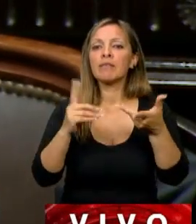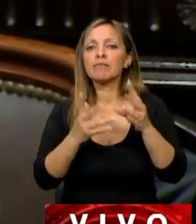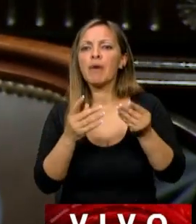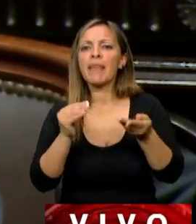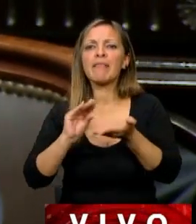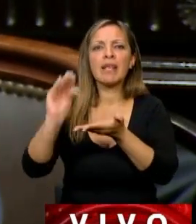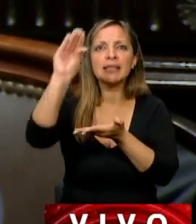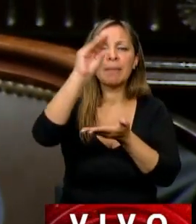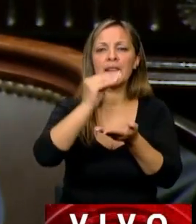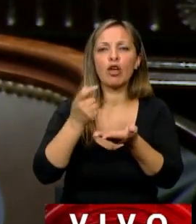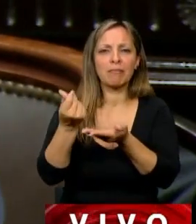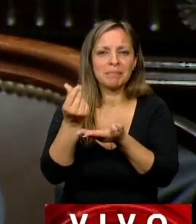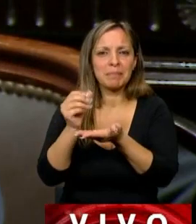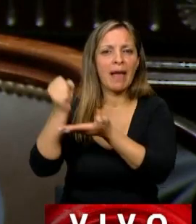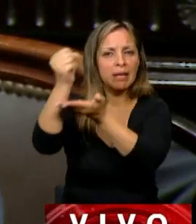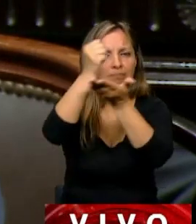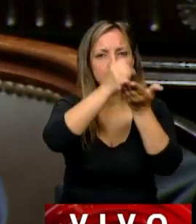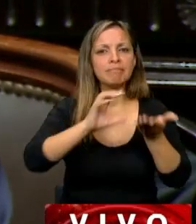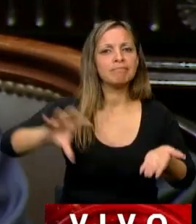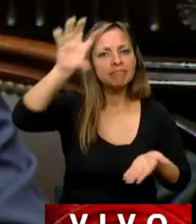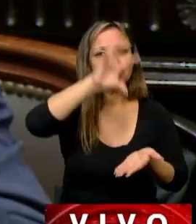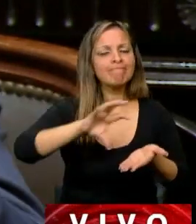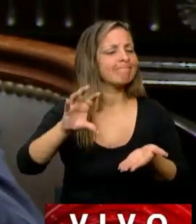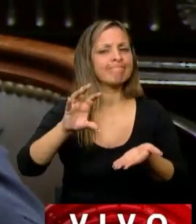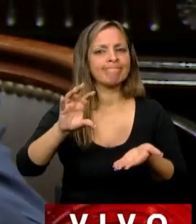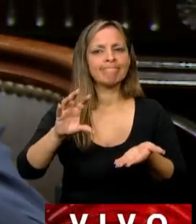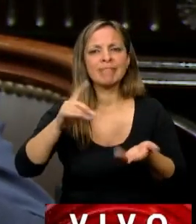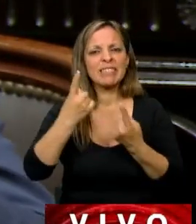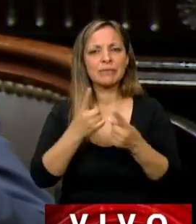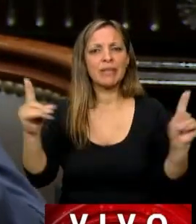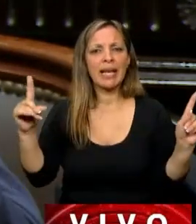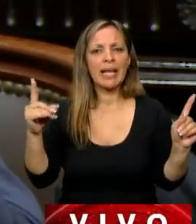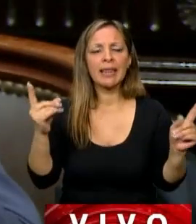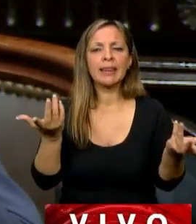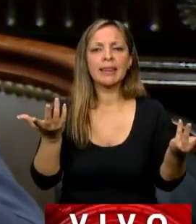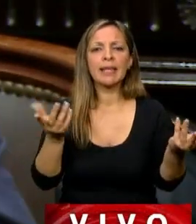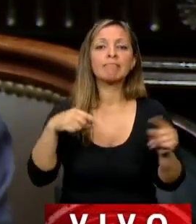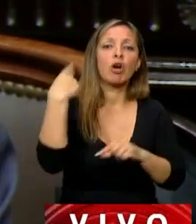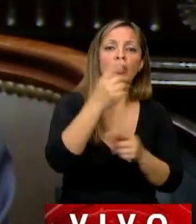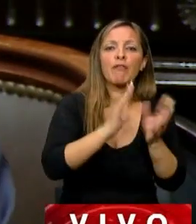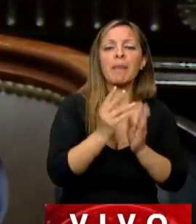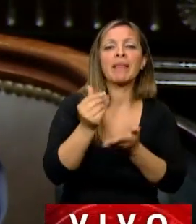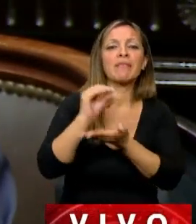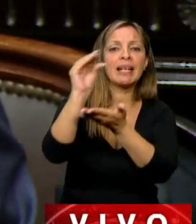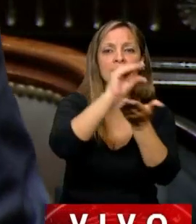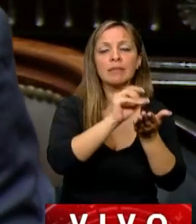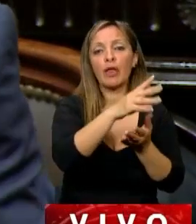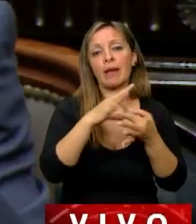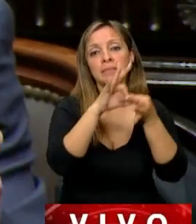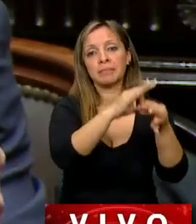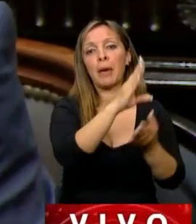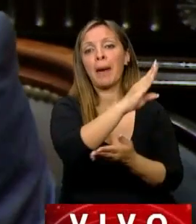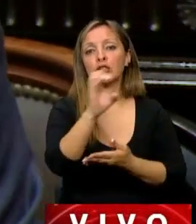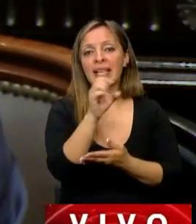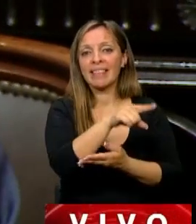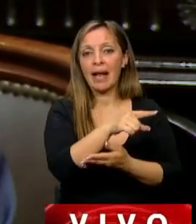de las mismas ha perdido relevancia frente a otro financiamiento del Gobierno Nacional vinculado con la asistencia del Banco Central, que no